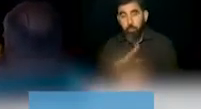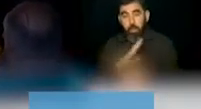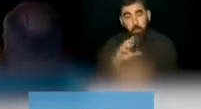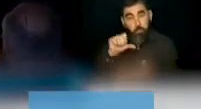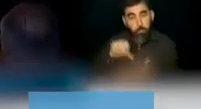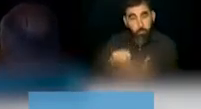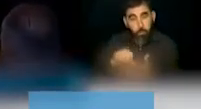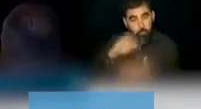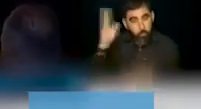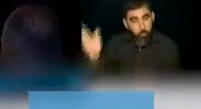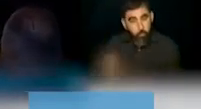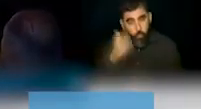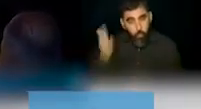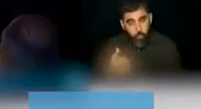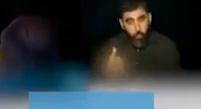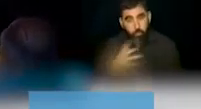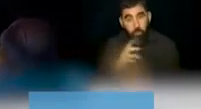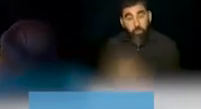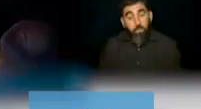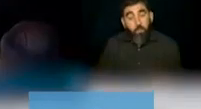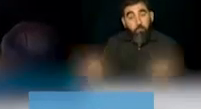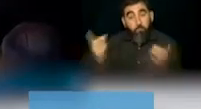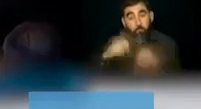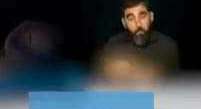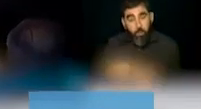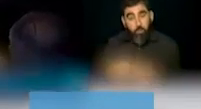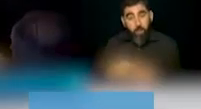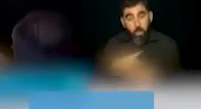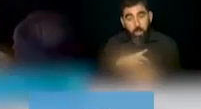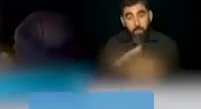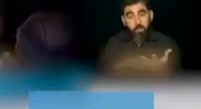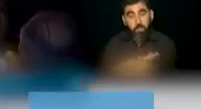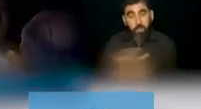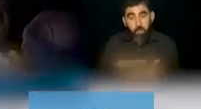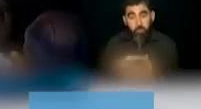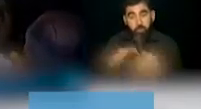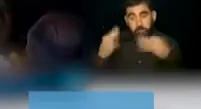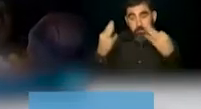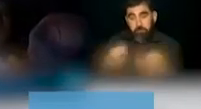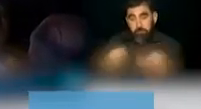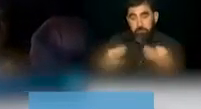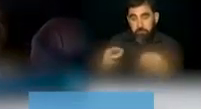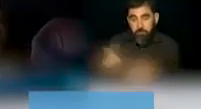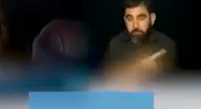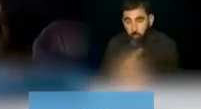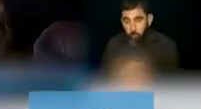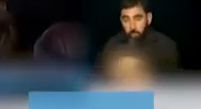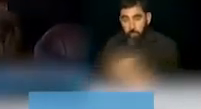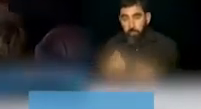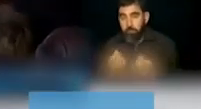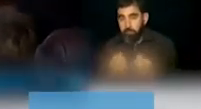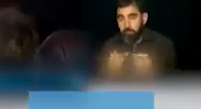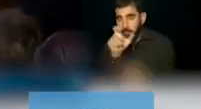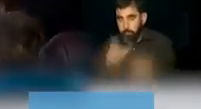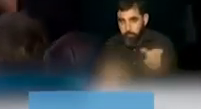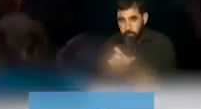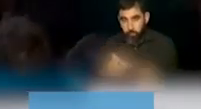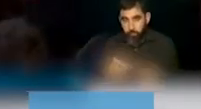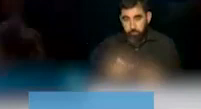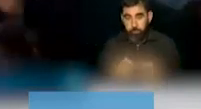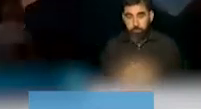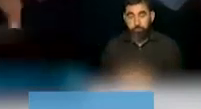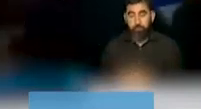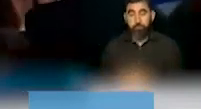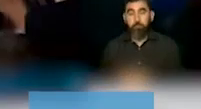extraña, donde justamente reúne nada menos que a Dios con Artigas, hablando de su candidato, como que es un enviado divino. Bueno, para recordemos